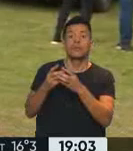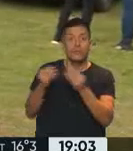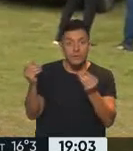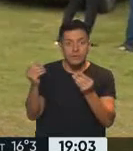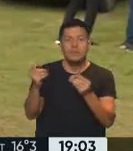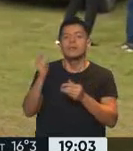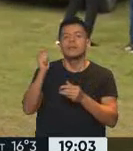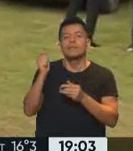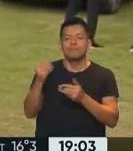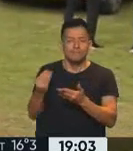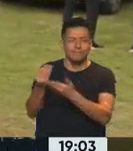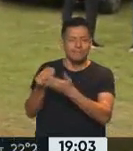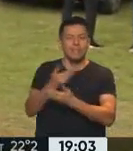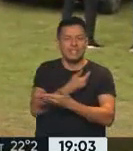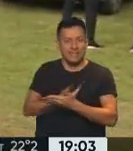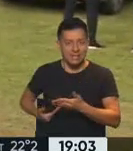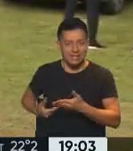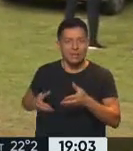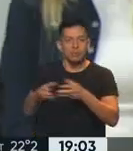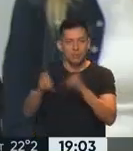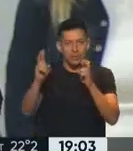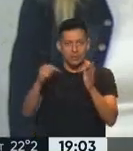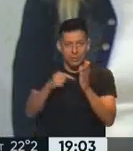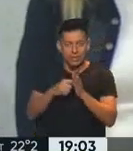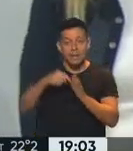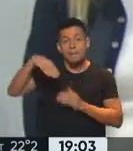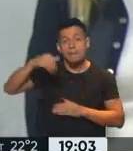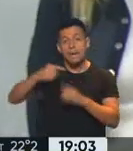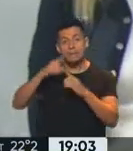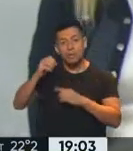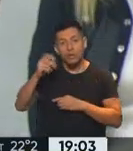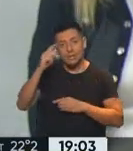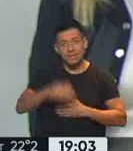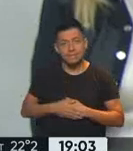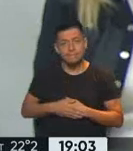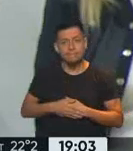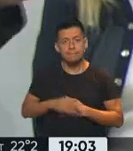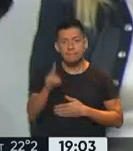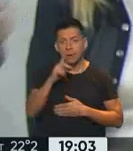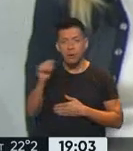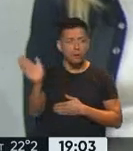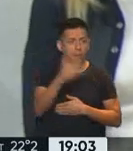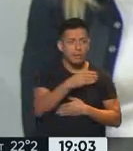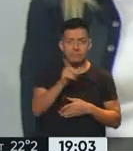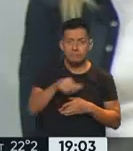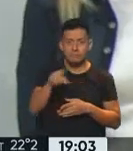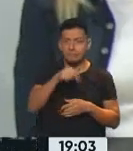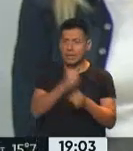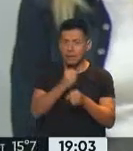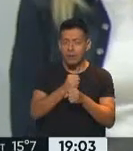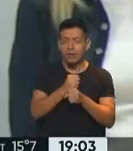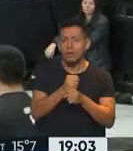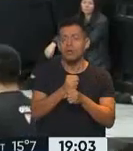del presidente del PJ bonaerense, Máximo Kirchner. Los trabajadores y las trabajadoras no solo